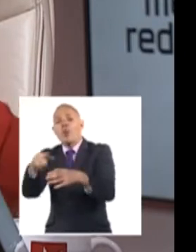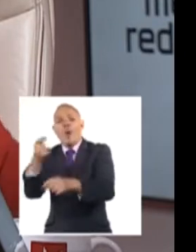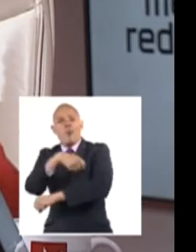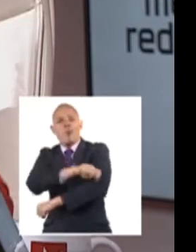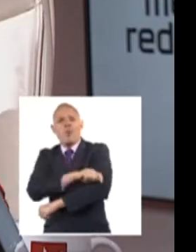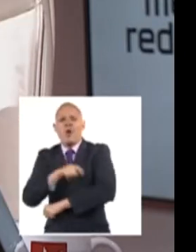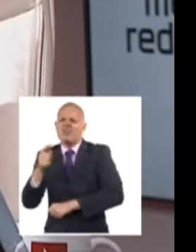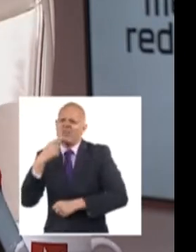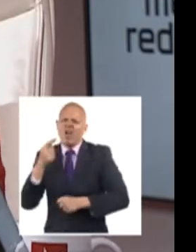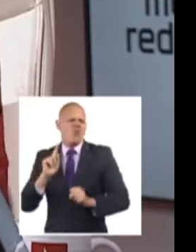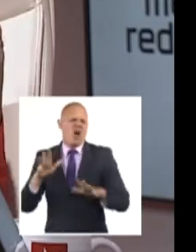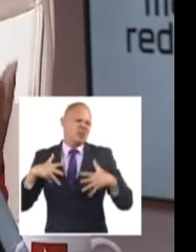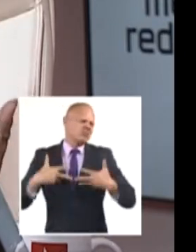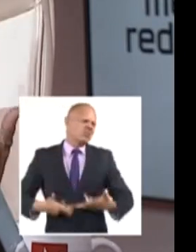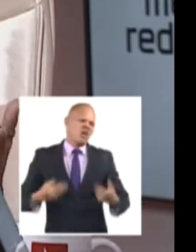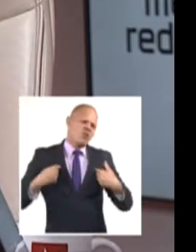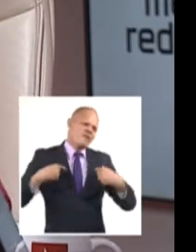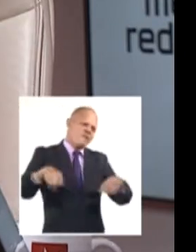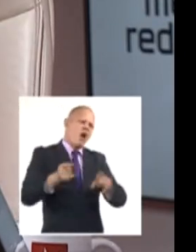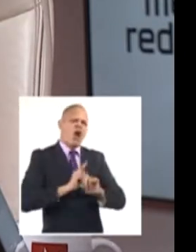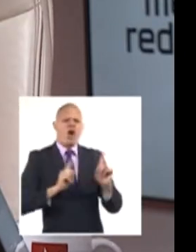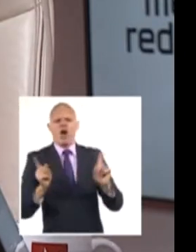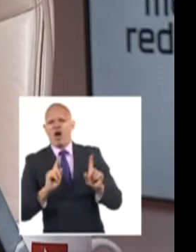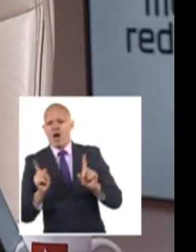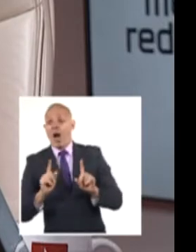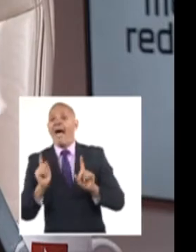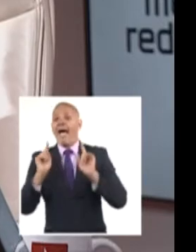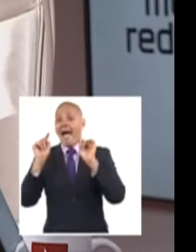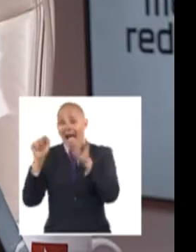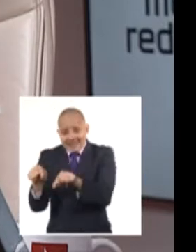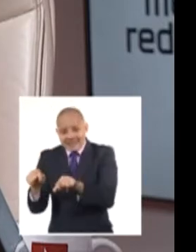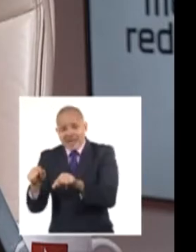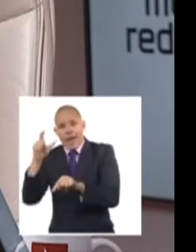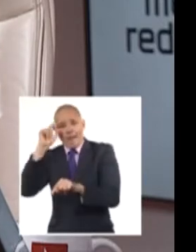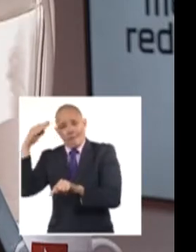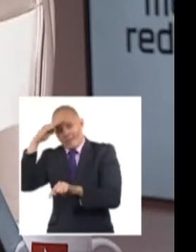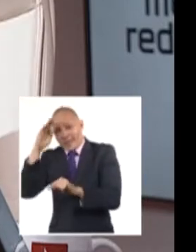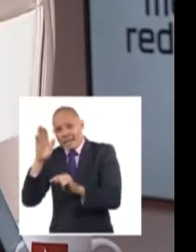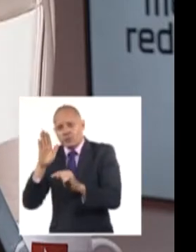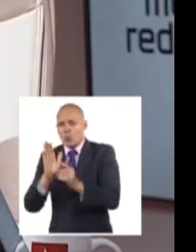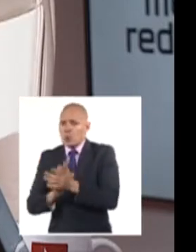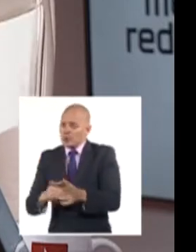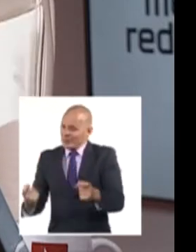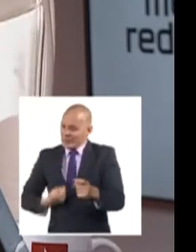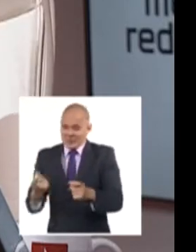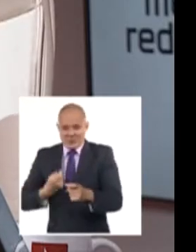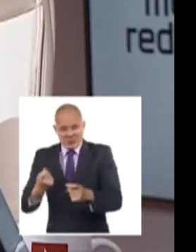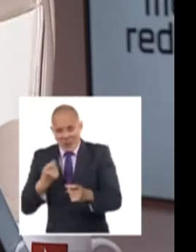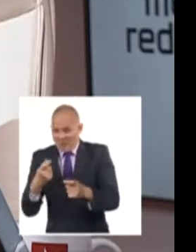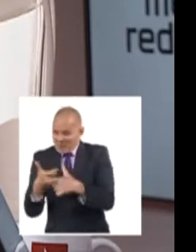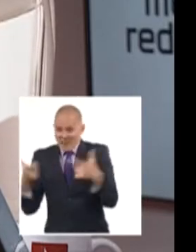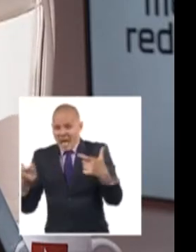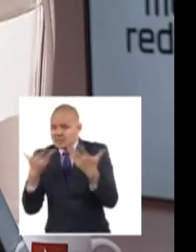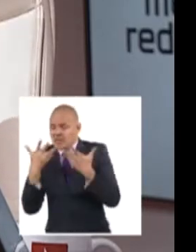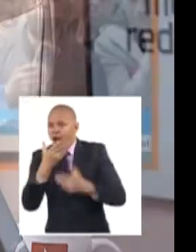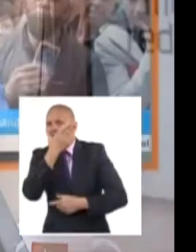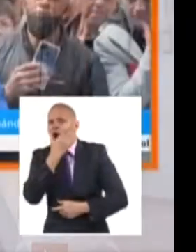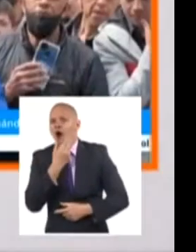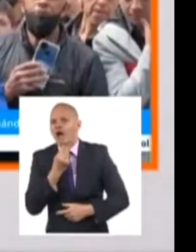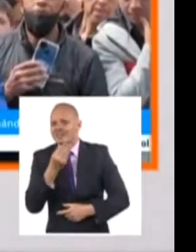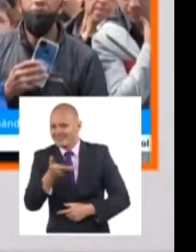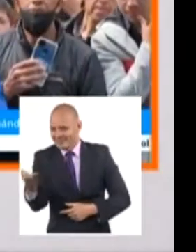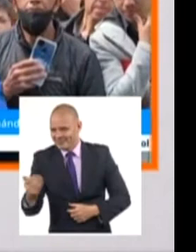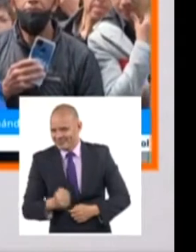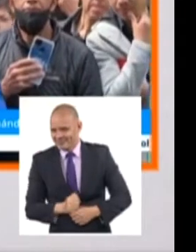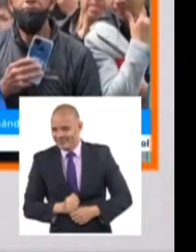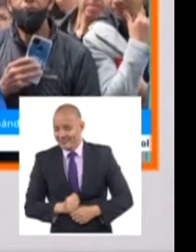dentro de los lugares donde obtuvo más votos el pacto histórico entre los jóvenes que él considera aspecto considera